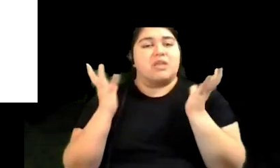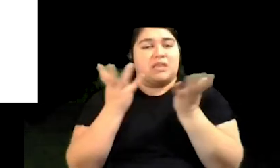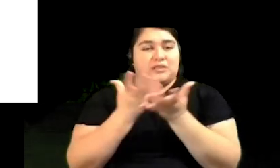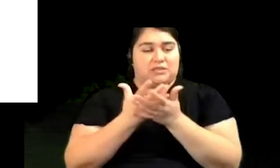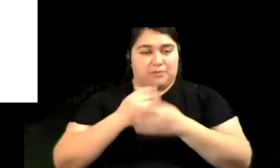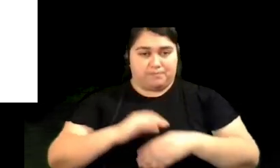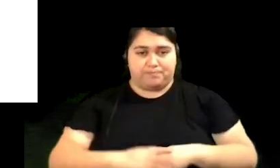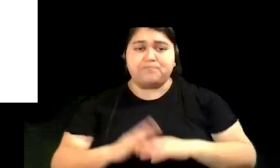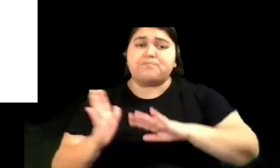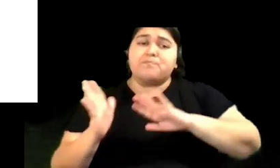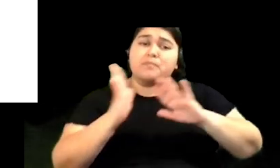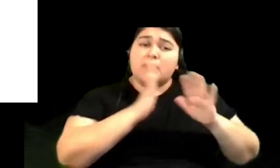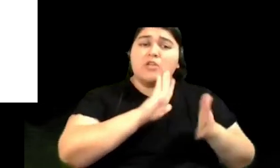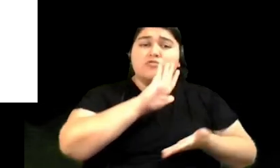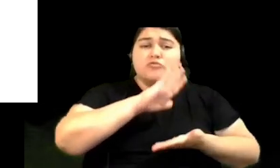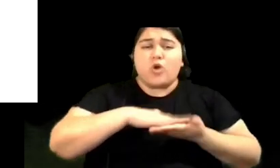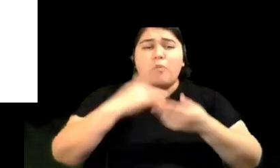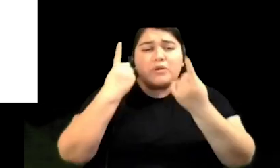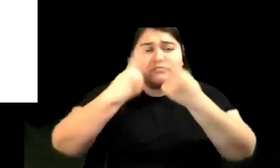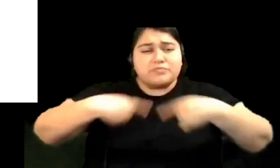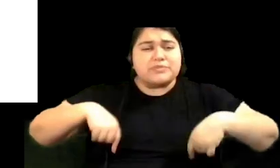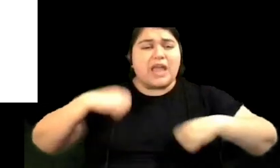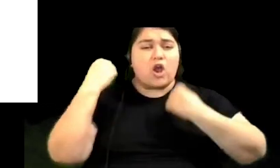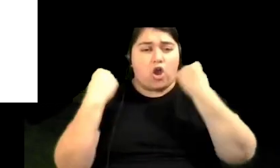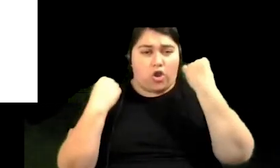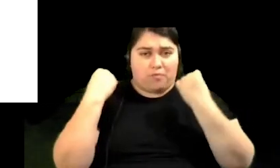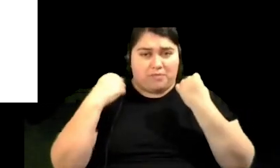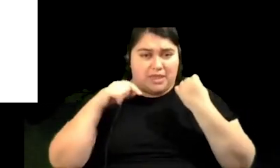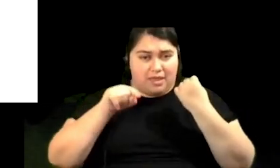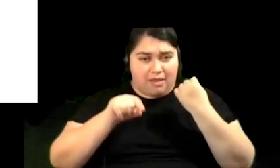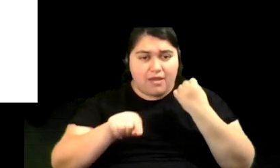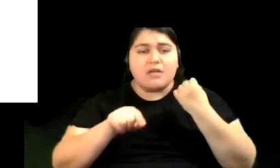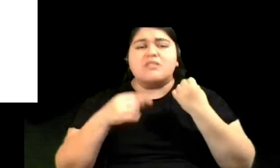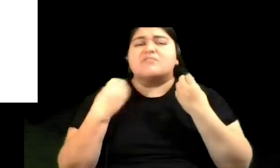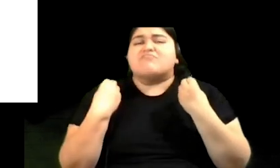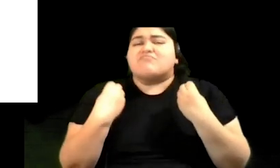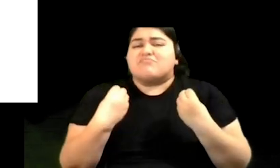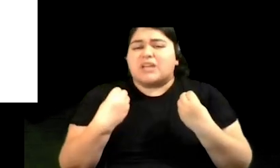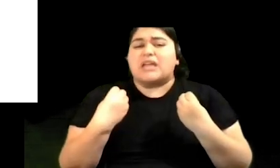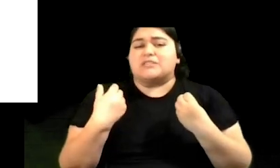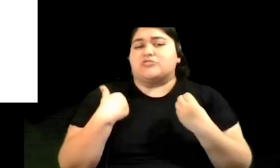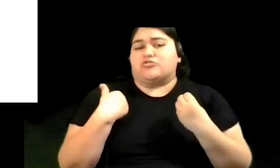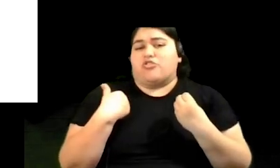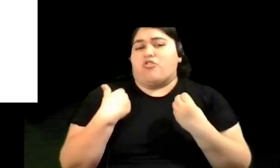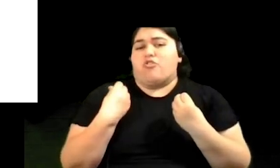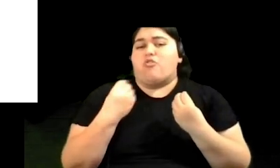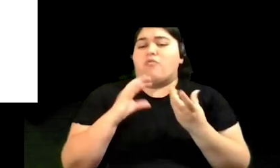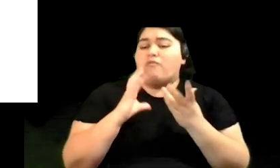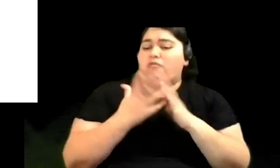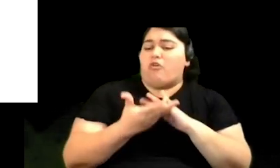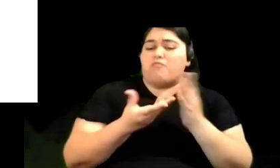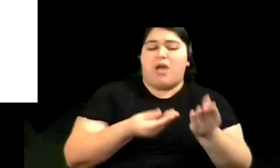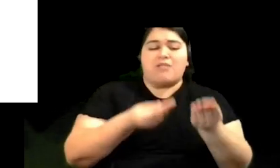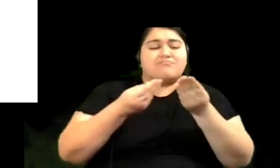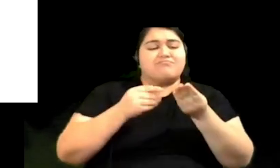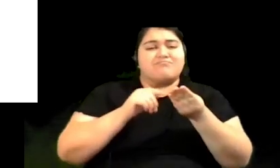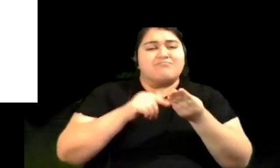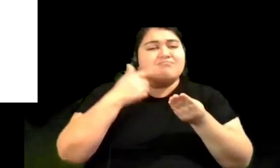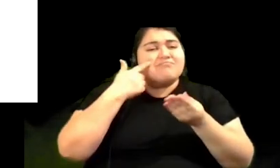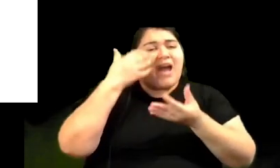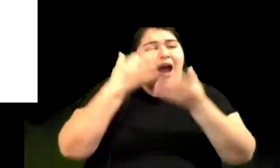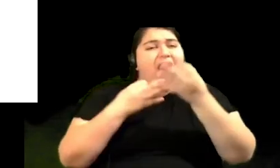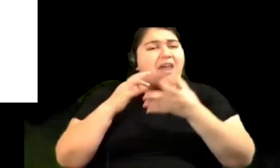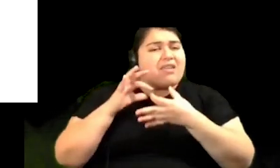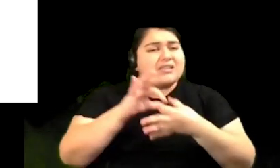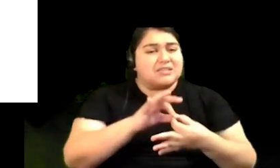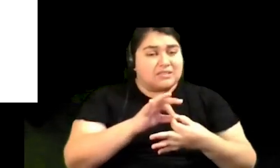Entrando en los instrumentos económicos, como yo les decía, acá lo que hay que tener en cuenta es qué instrumento económico voy a utilizar, cómo voy a analizar este aspecto.